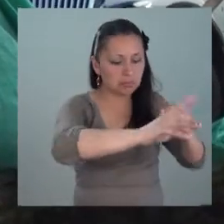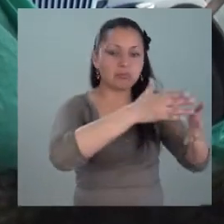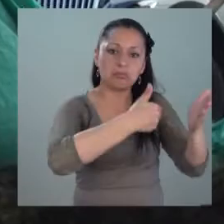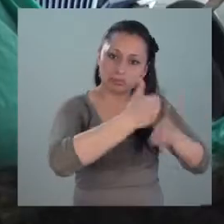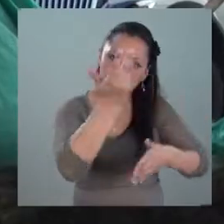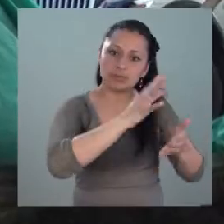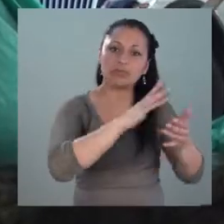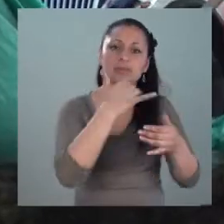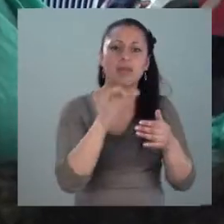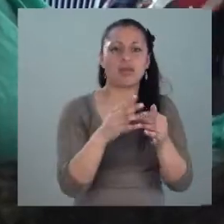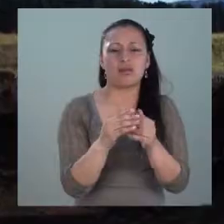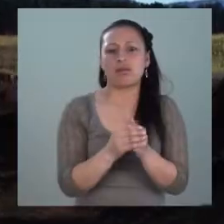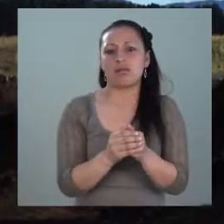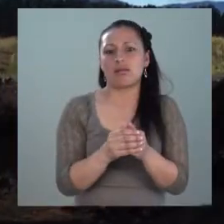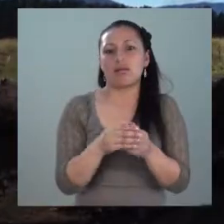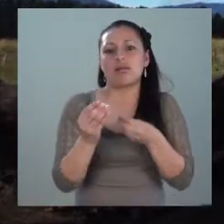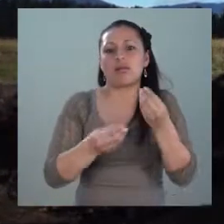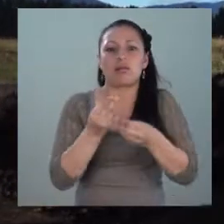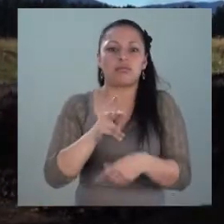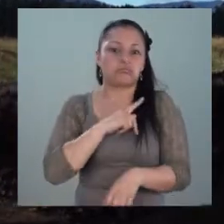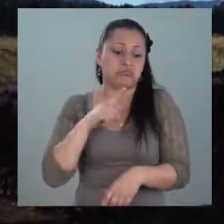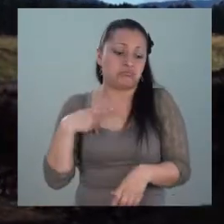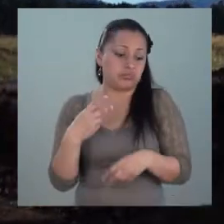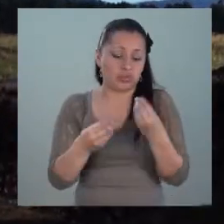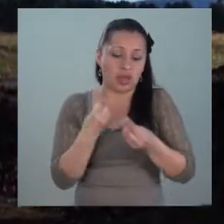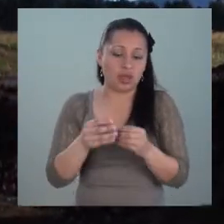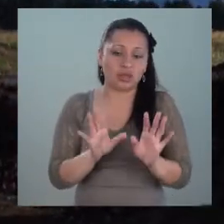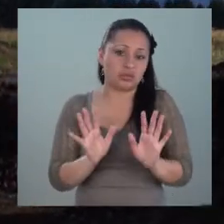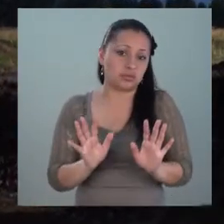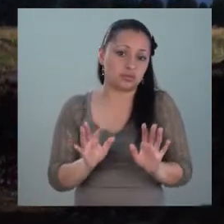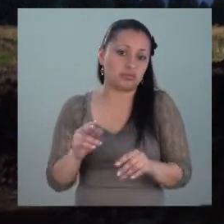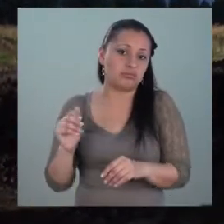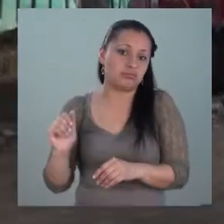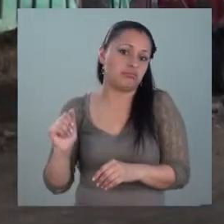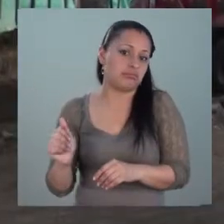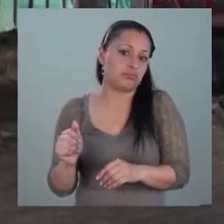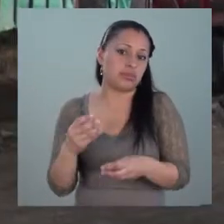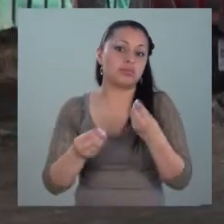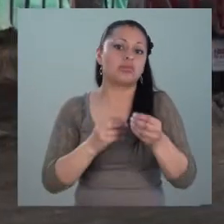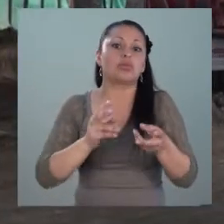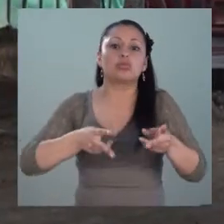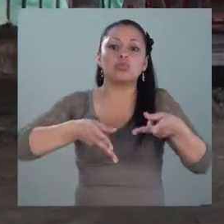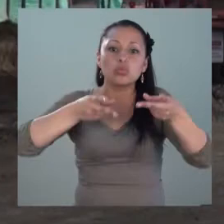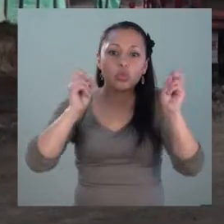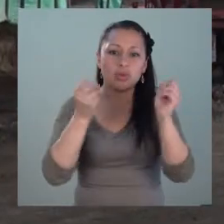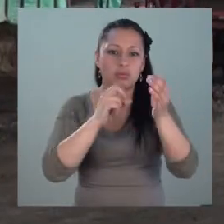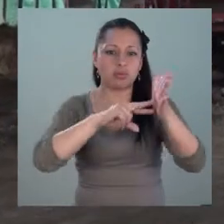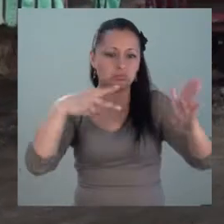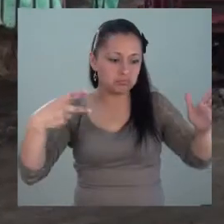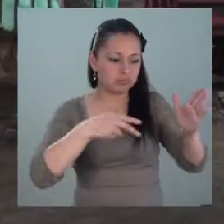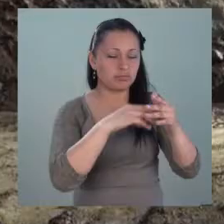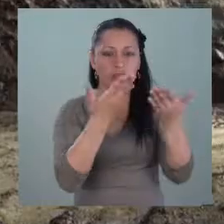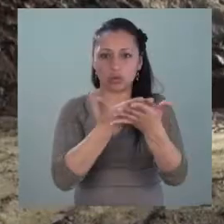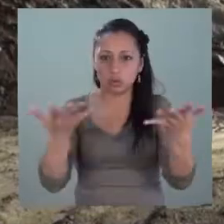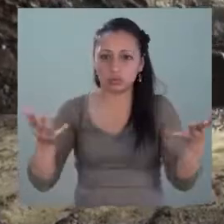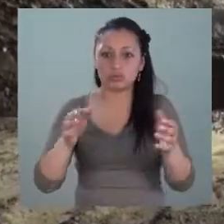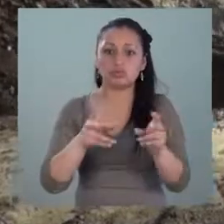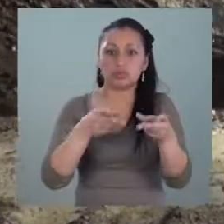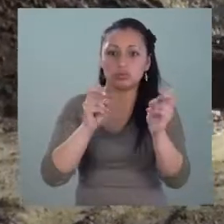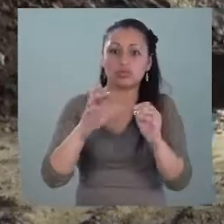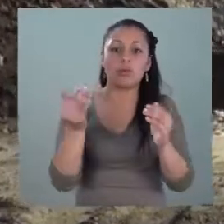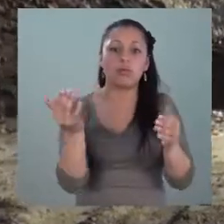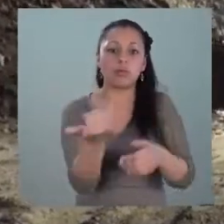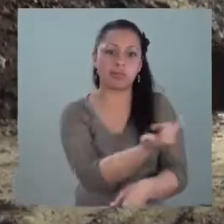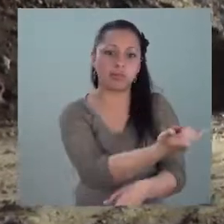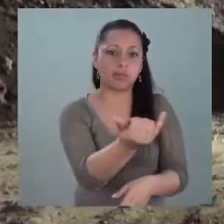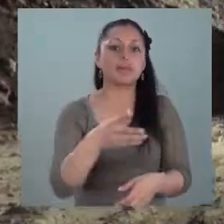pues optó por ser autosuficiente en ese sentido, con equipos nuevos prácticamente que están aquí